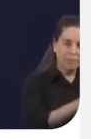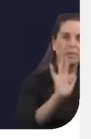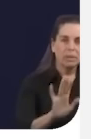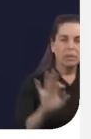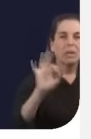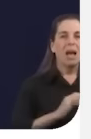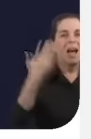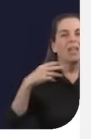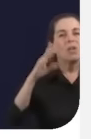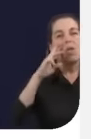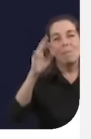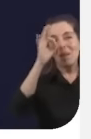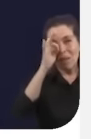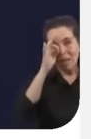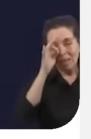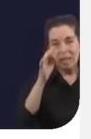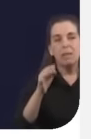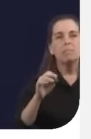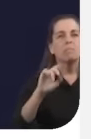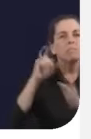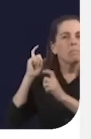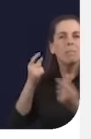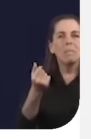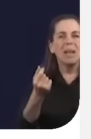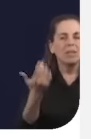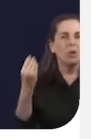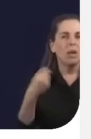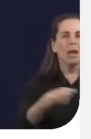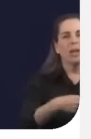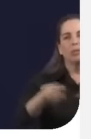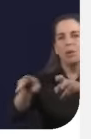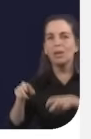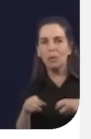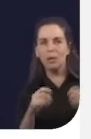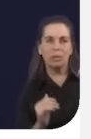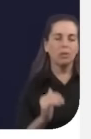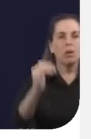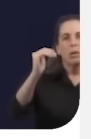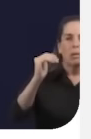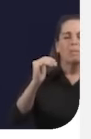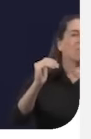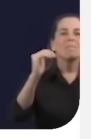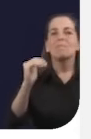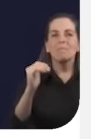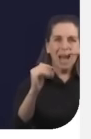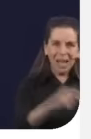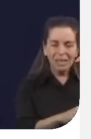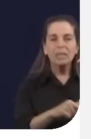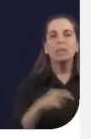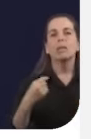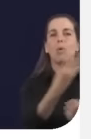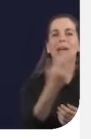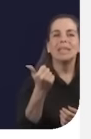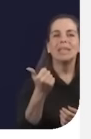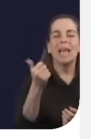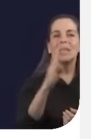precios actuales el déficit fiscal del gobierno de Fernández fue de 46 billones de pesos